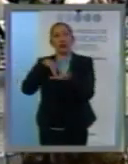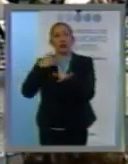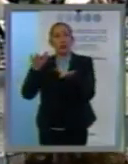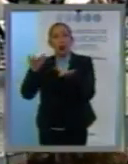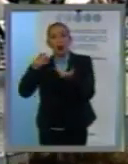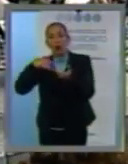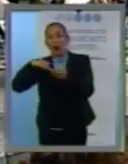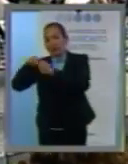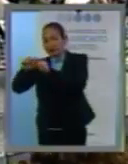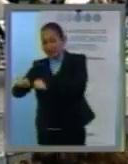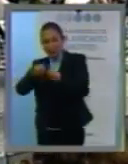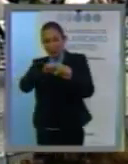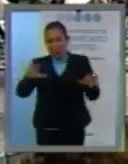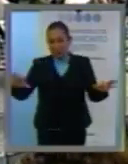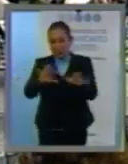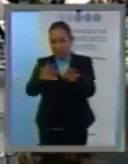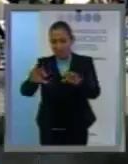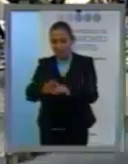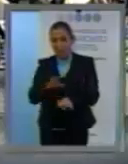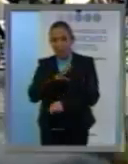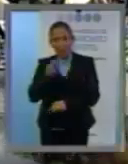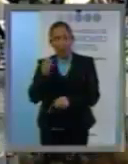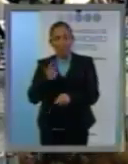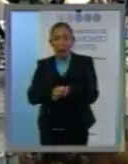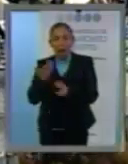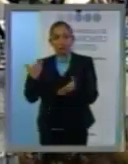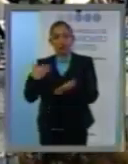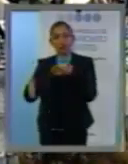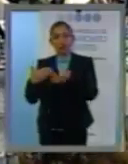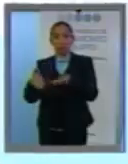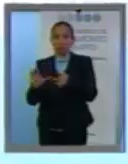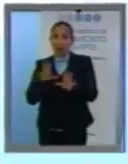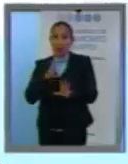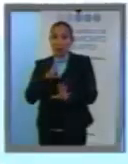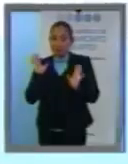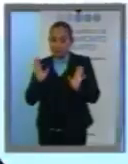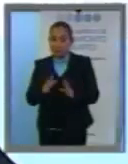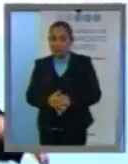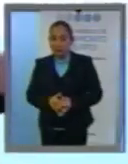interrelacionados, y como estamos viendo aquí, va a ser muy sofisticado lo que va a existir.